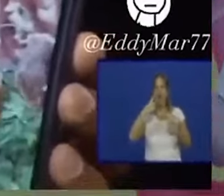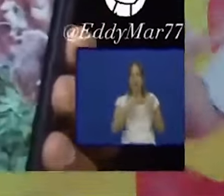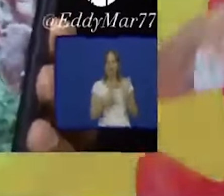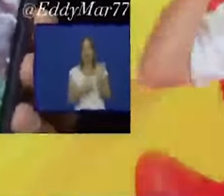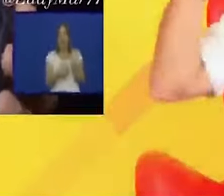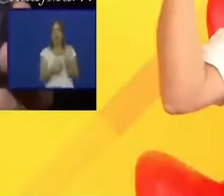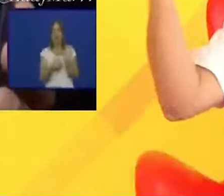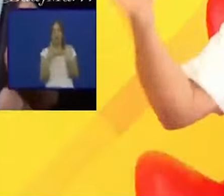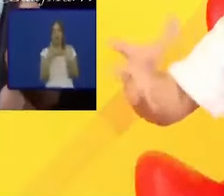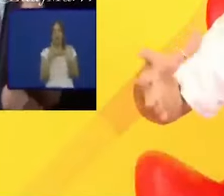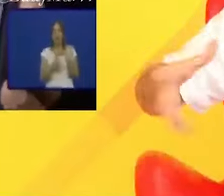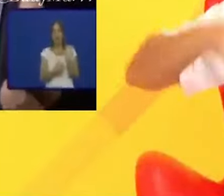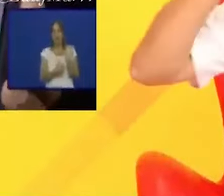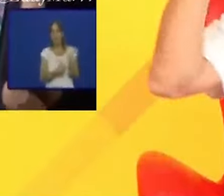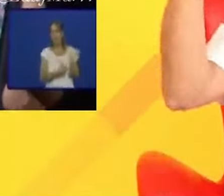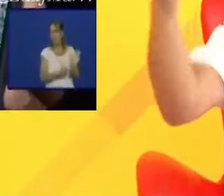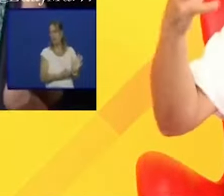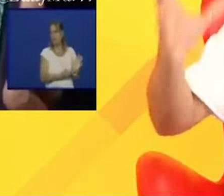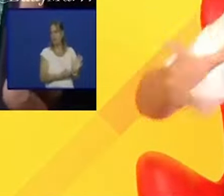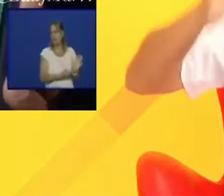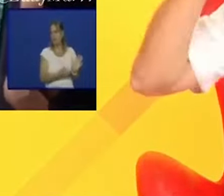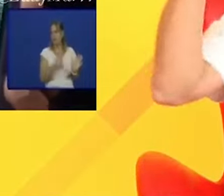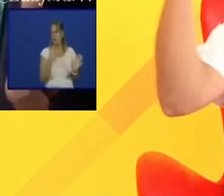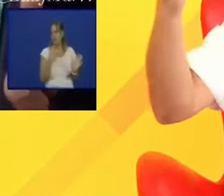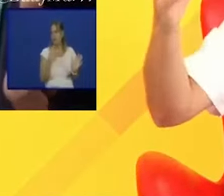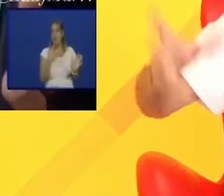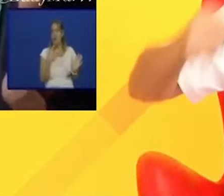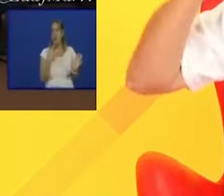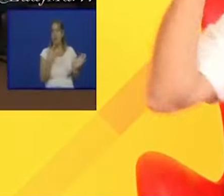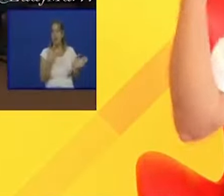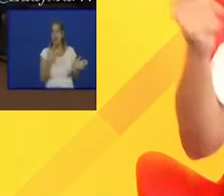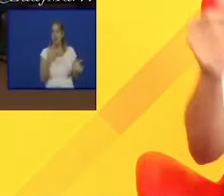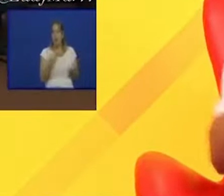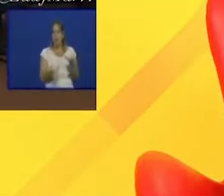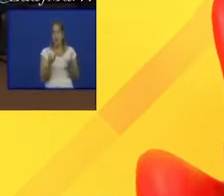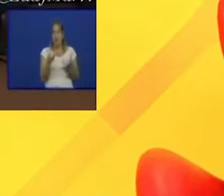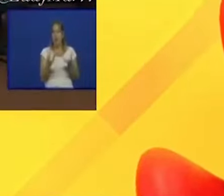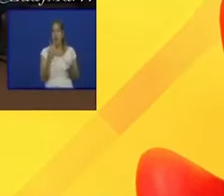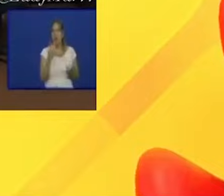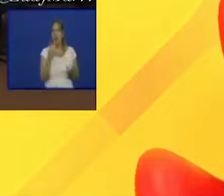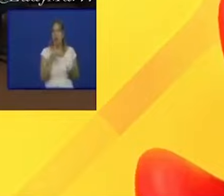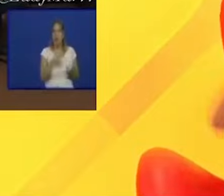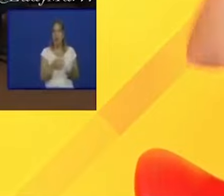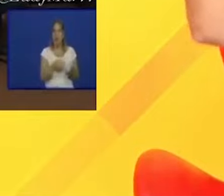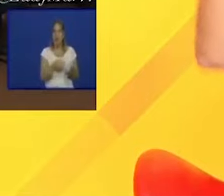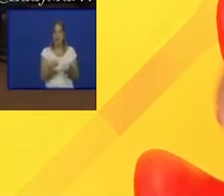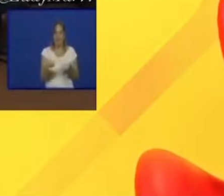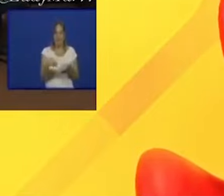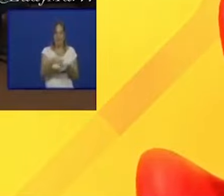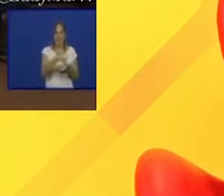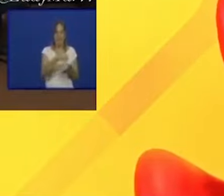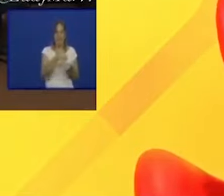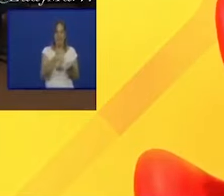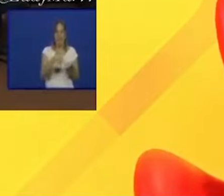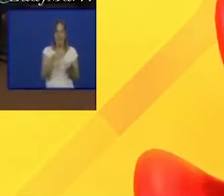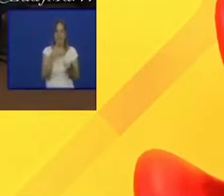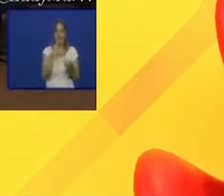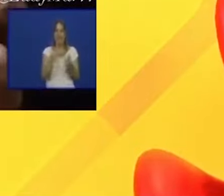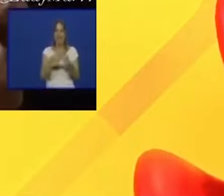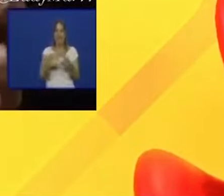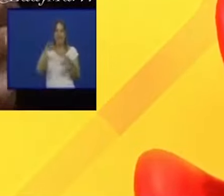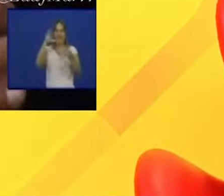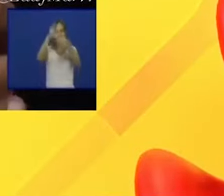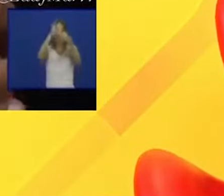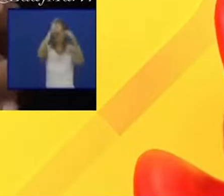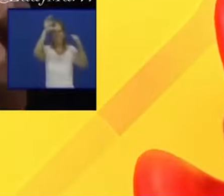Oriente, con este apagón, que viene un huracán, corran la voz, corran la voz. Están aconsejando